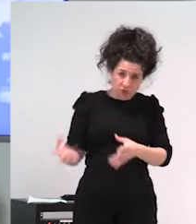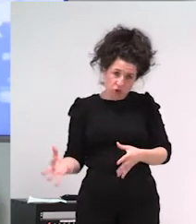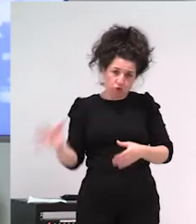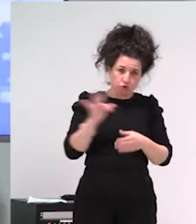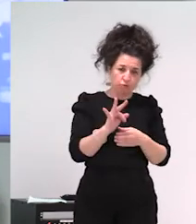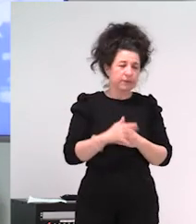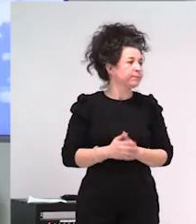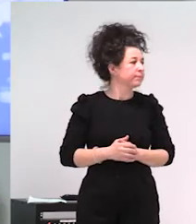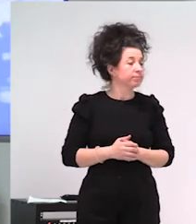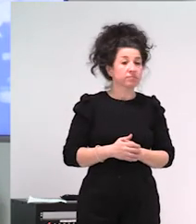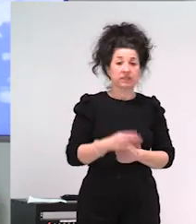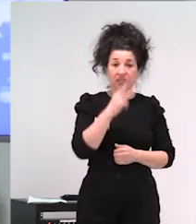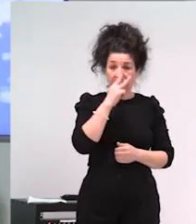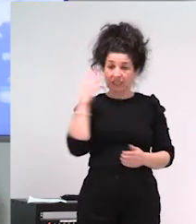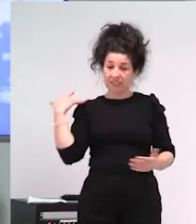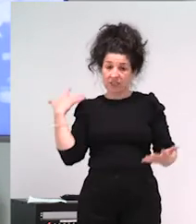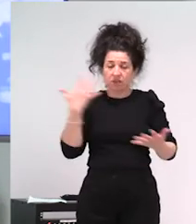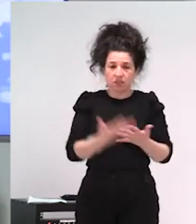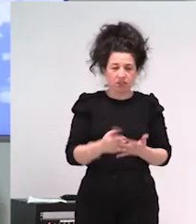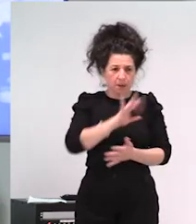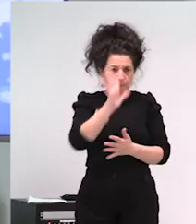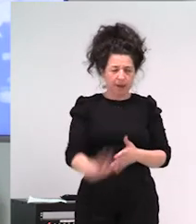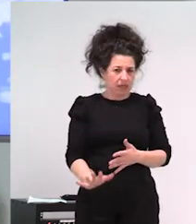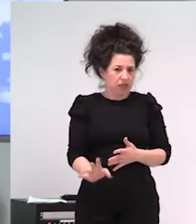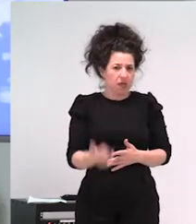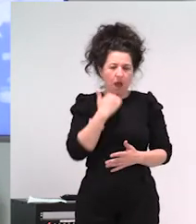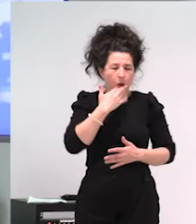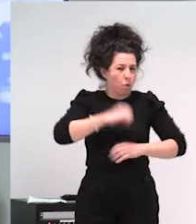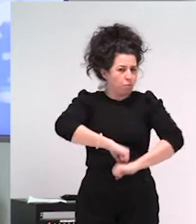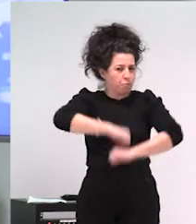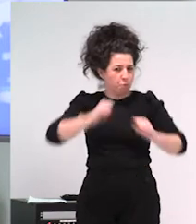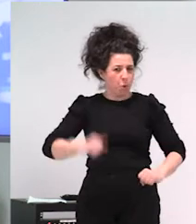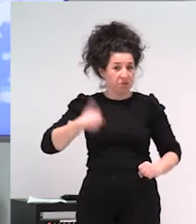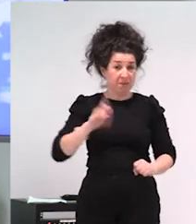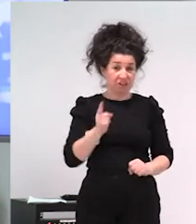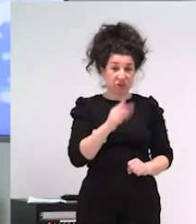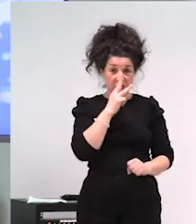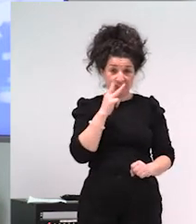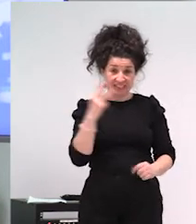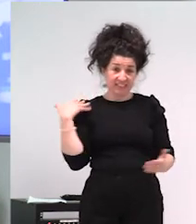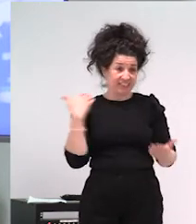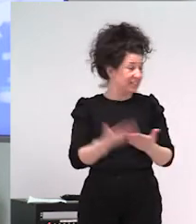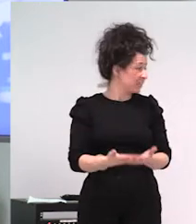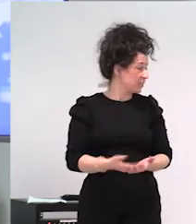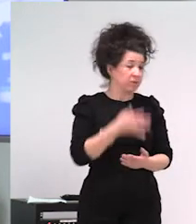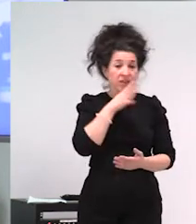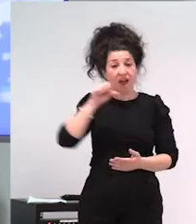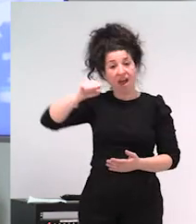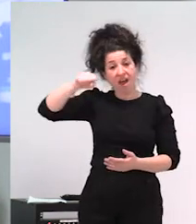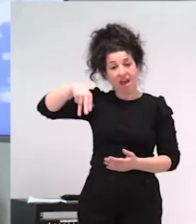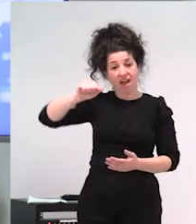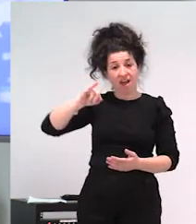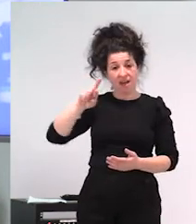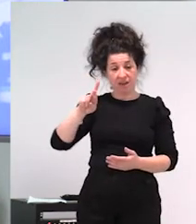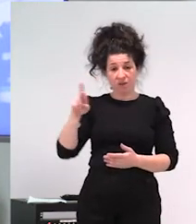Y sí, solo han pasado 3 años y parece que estemos hablando de una cosa súper consolidada. Y como decía Mayur ahora en su presentación, han